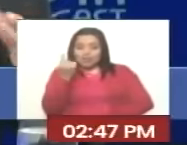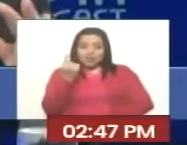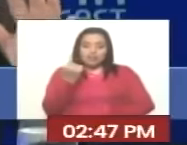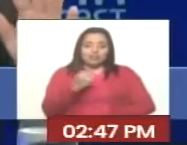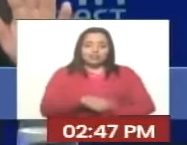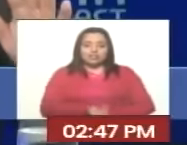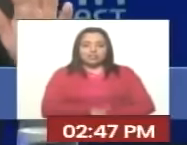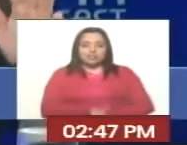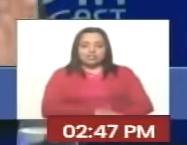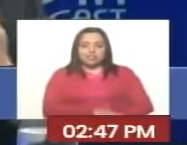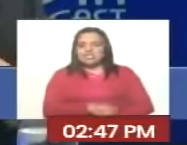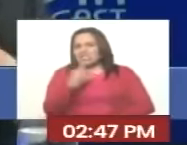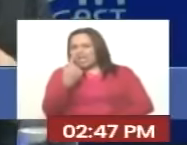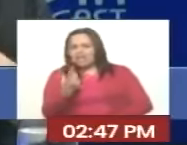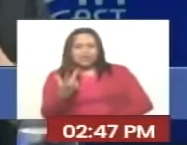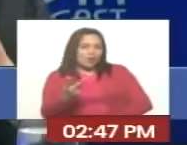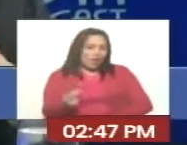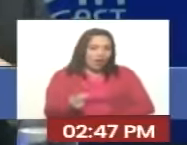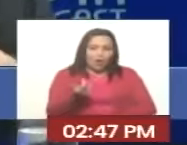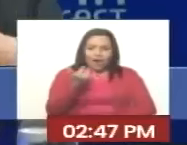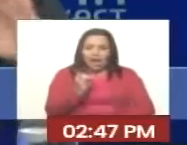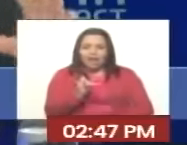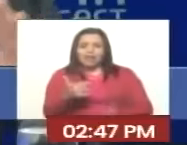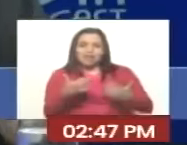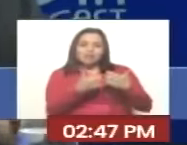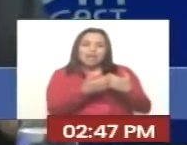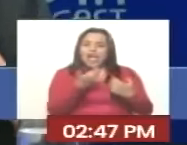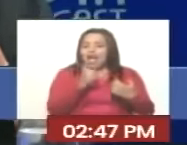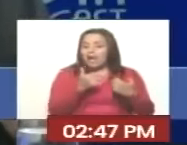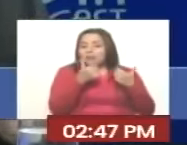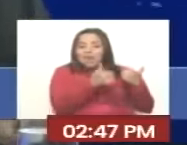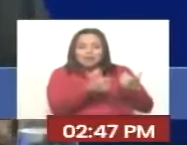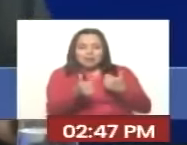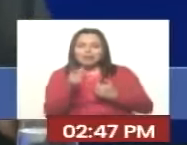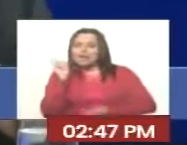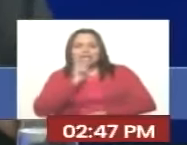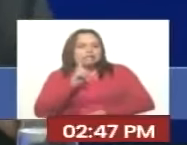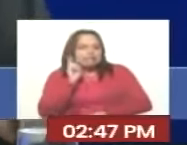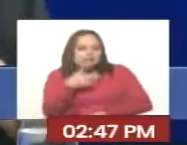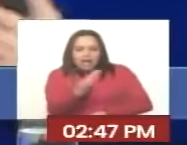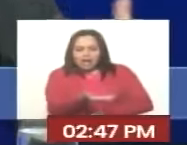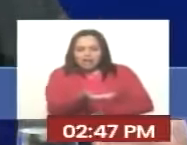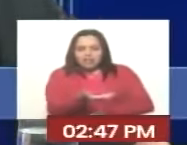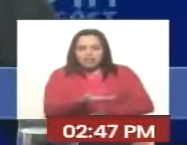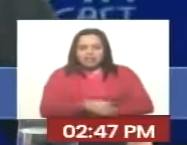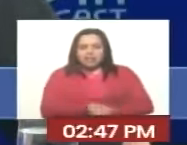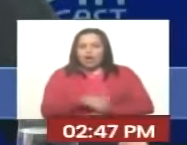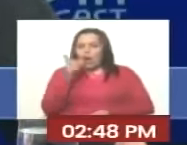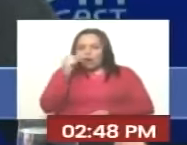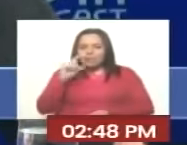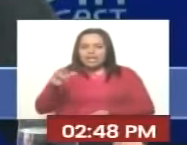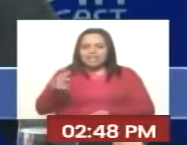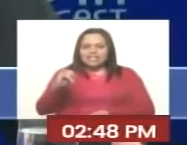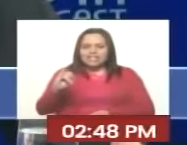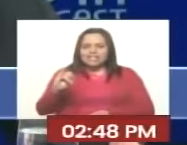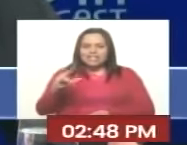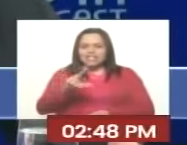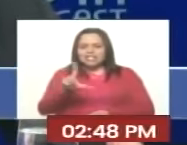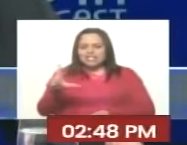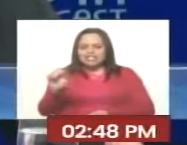crimen. No, bueno, que eran una pareja, se llevaban muy bien, mentira. Guillermo no quería